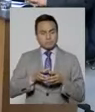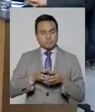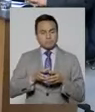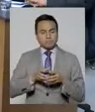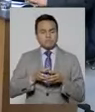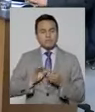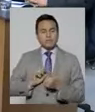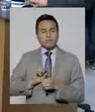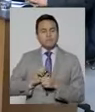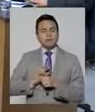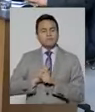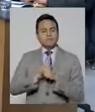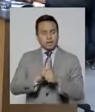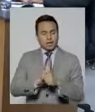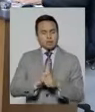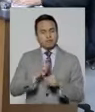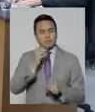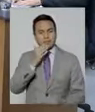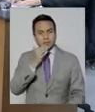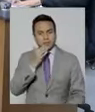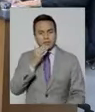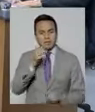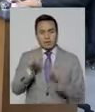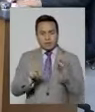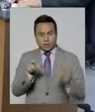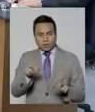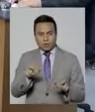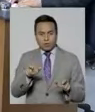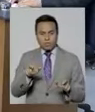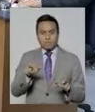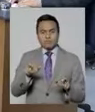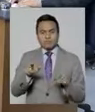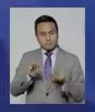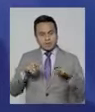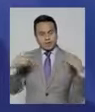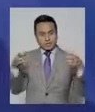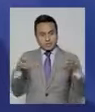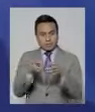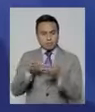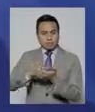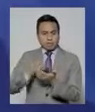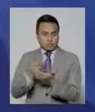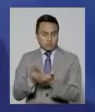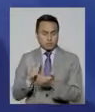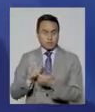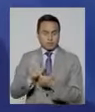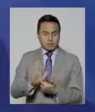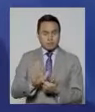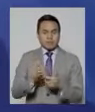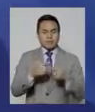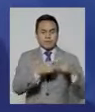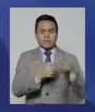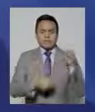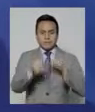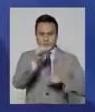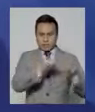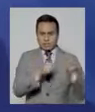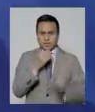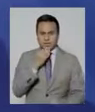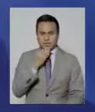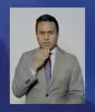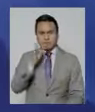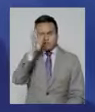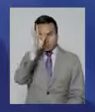va a estar representado en otras ocasiones con otros, con otras partes del equipo de salud, con otras sociedades científicas, con